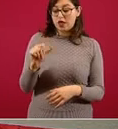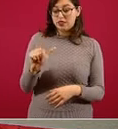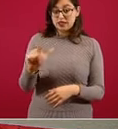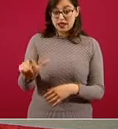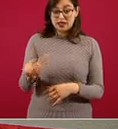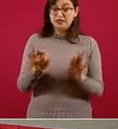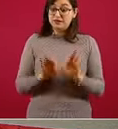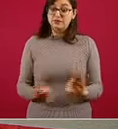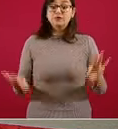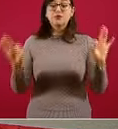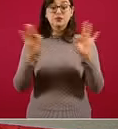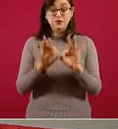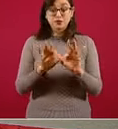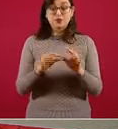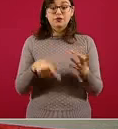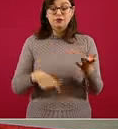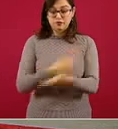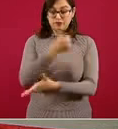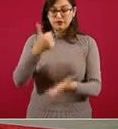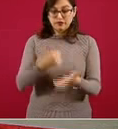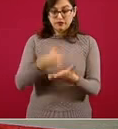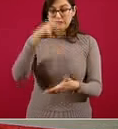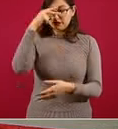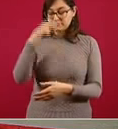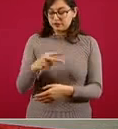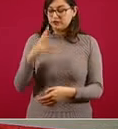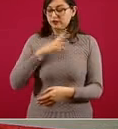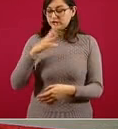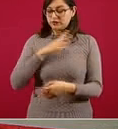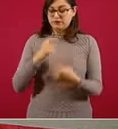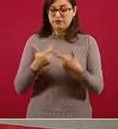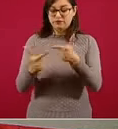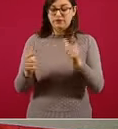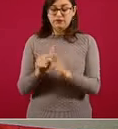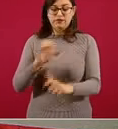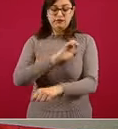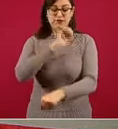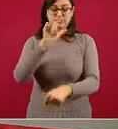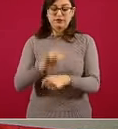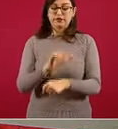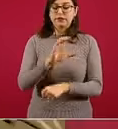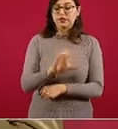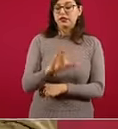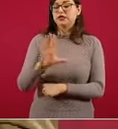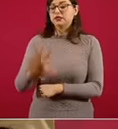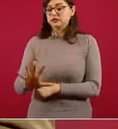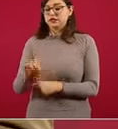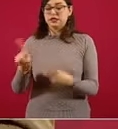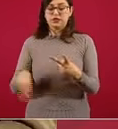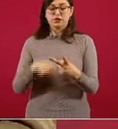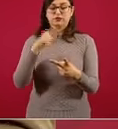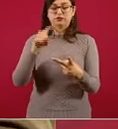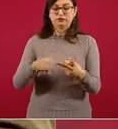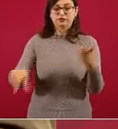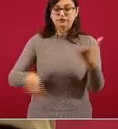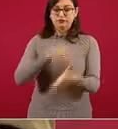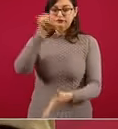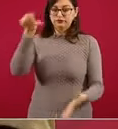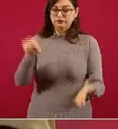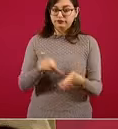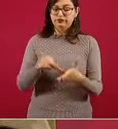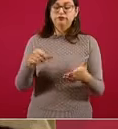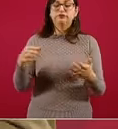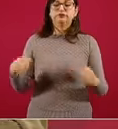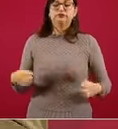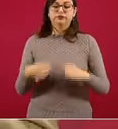México ha establecido en el C5, que es este comando de emergencia, junto con el Centro Regulador de Urgencias